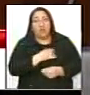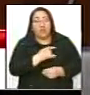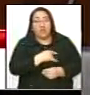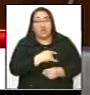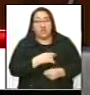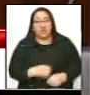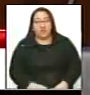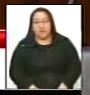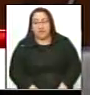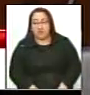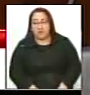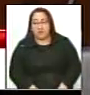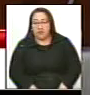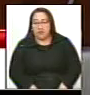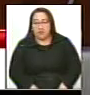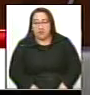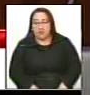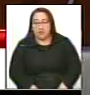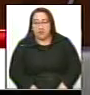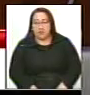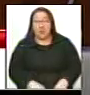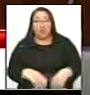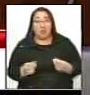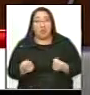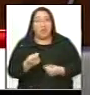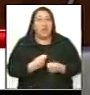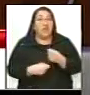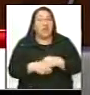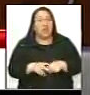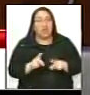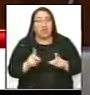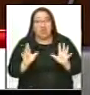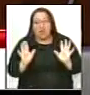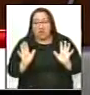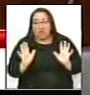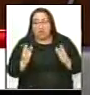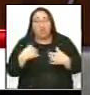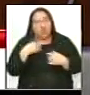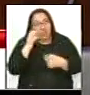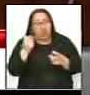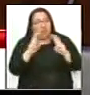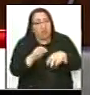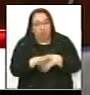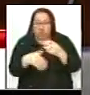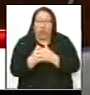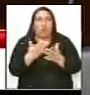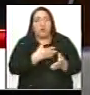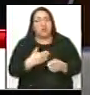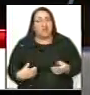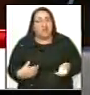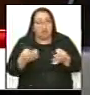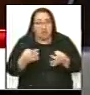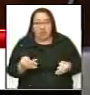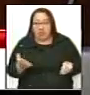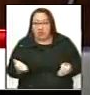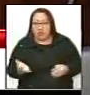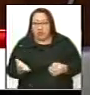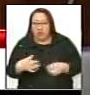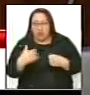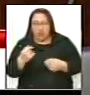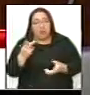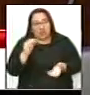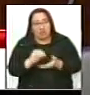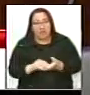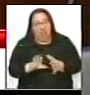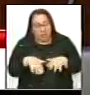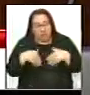universidades también pueden de repente lavar dinero? Encantado. Entonces yo creo que hay que investigarlo todo, presidente. Pueden reivindicarse.